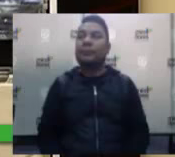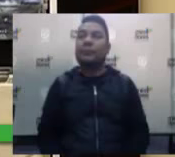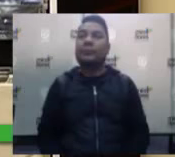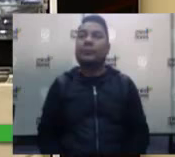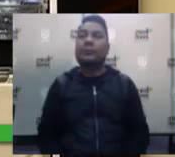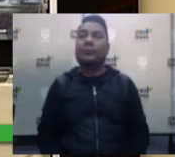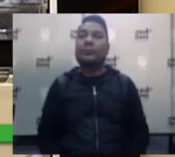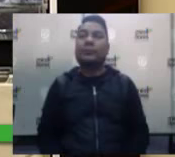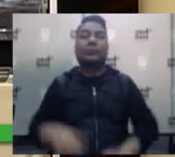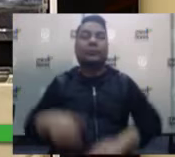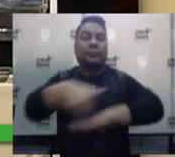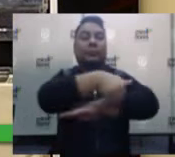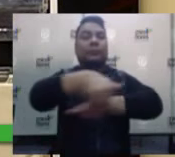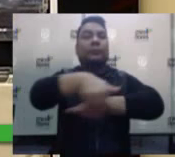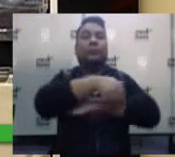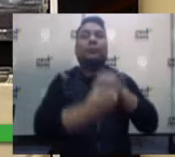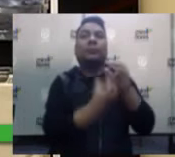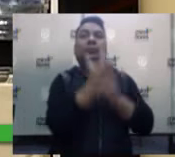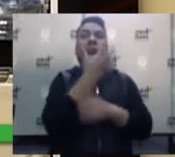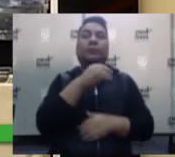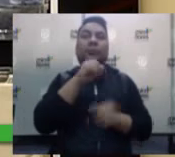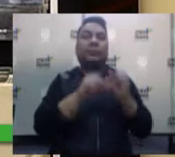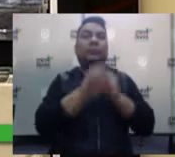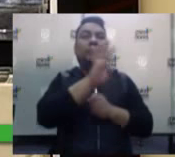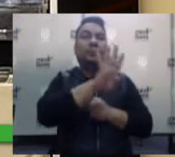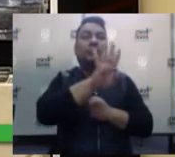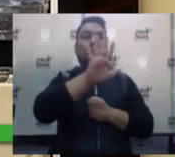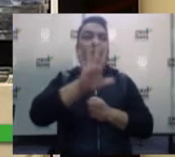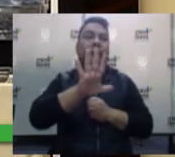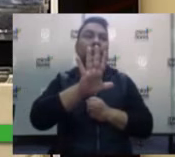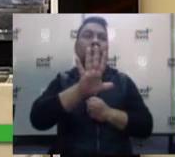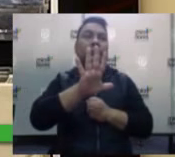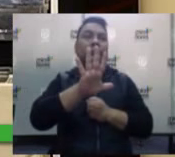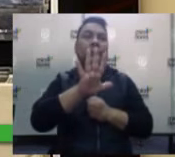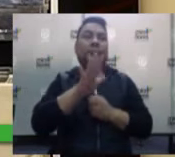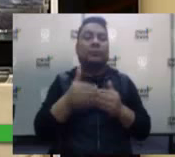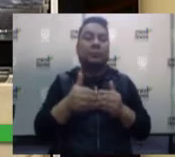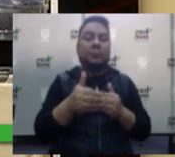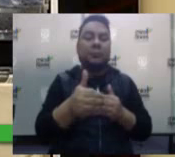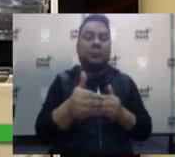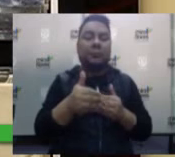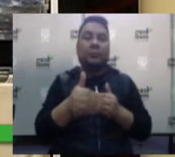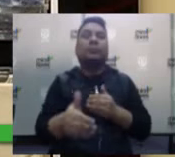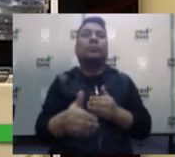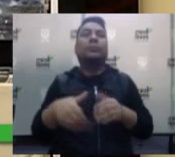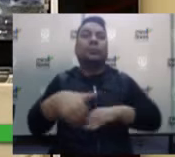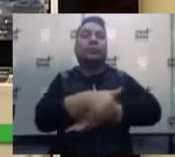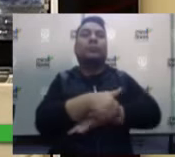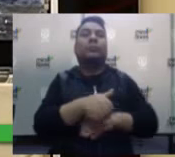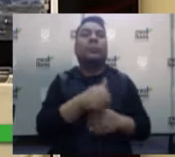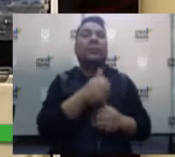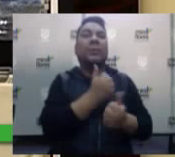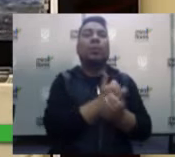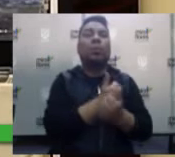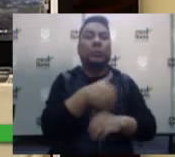Ubicación 8, avenida Arequipa, cuadra 45, a 15 metros del cruce con Ayacucho.